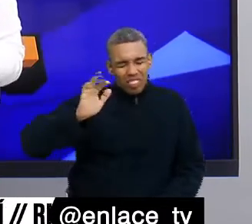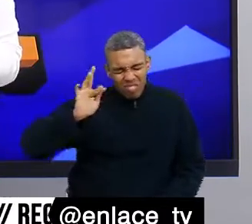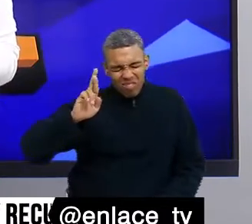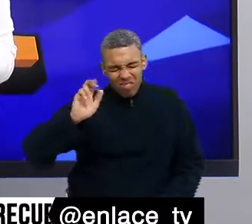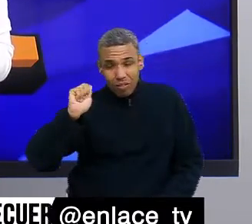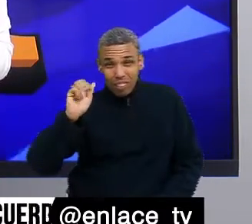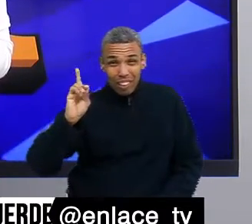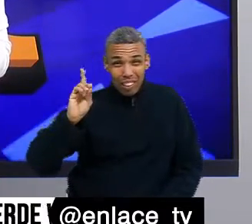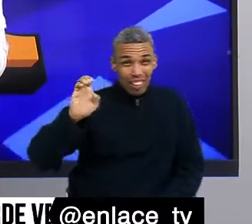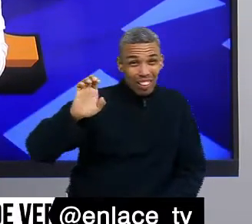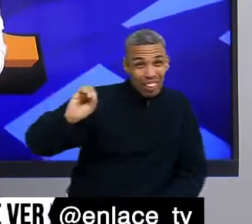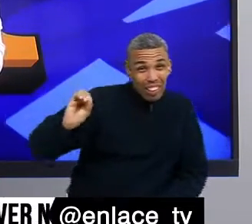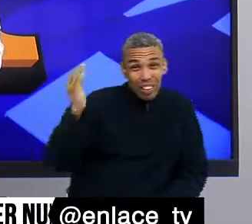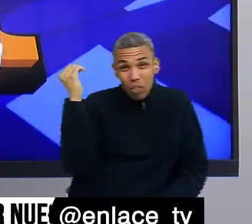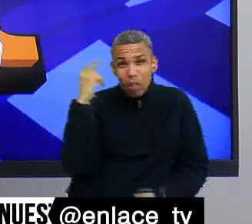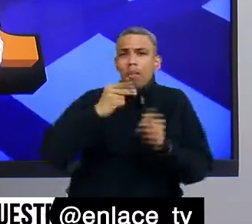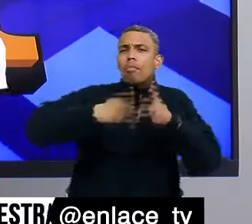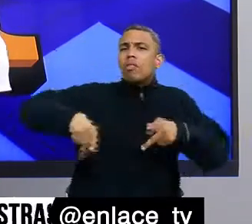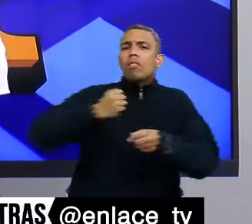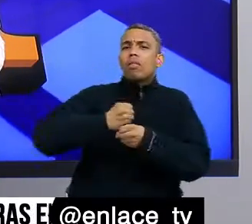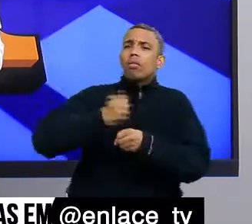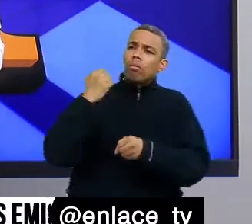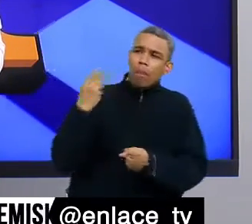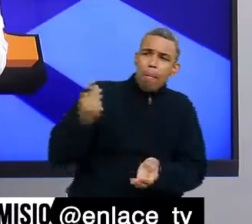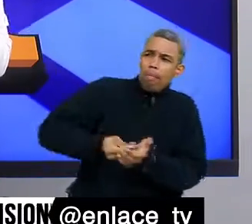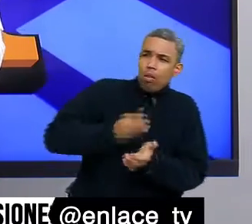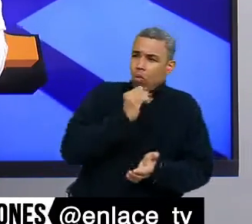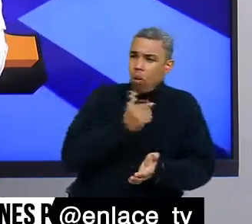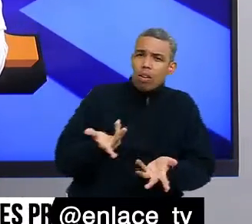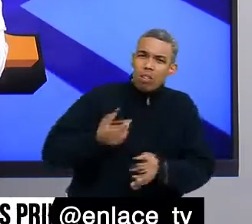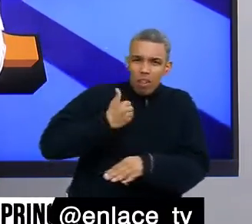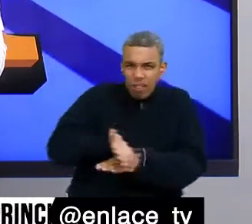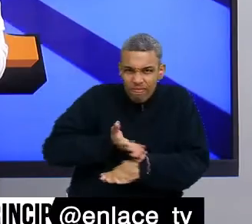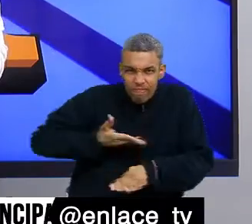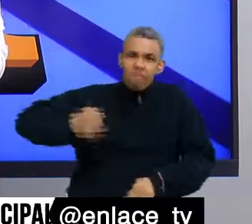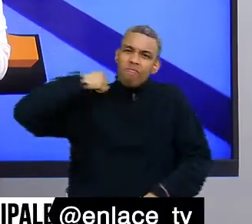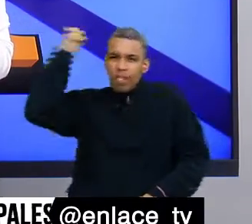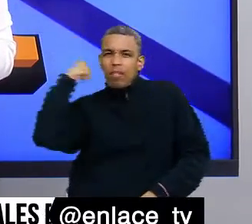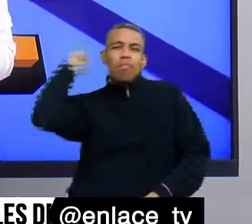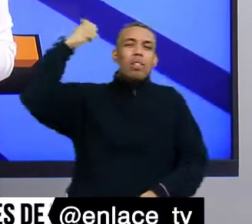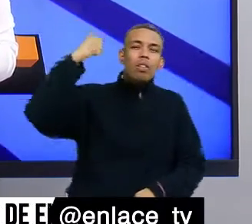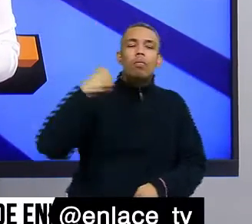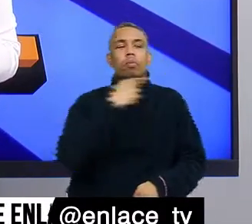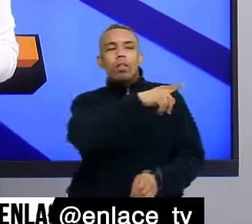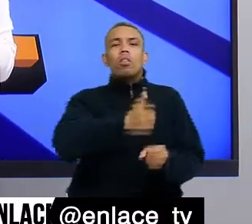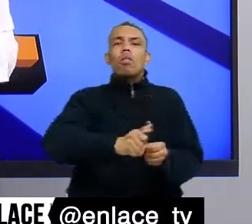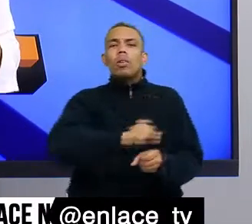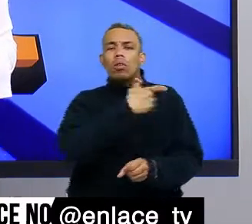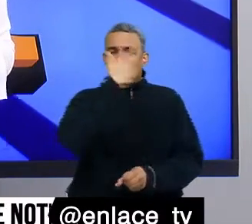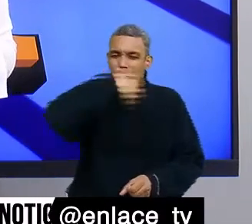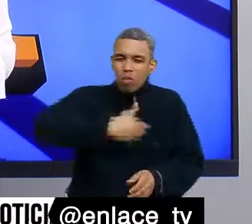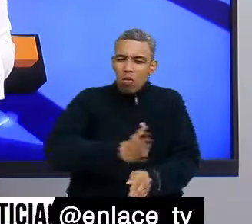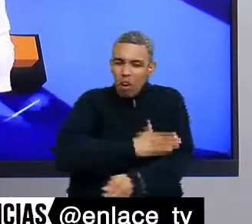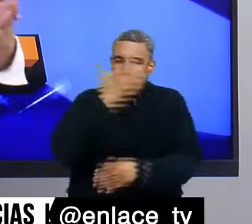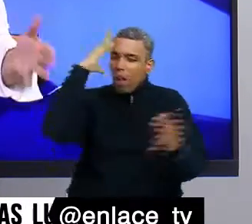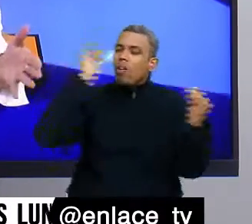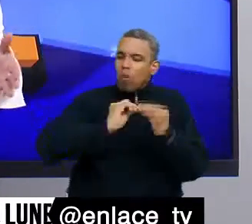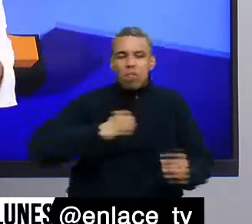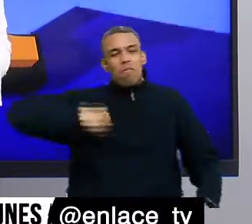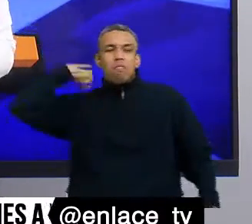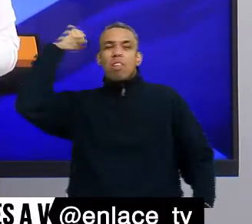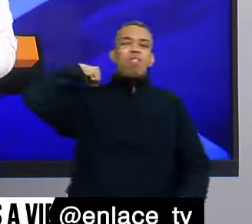continúan exigiendo el pago de sus prestaciones, el pago de sus salarios y de igual forma exigen a Copetrol el cumplimiento de los acuerdos pactados